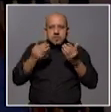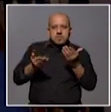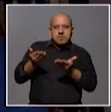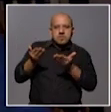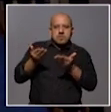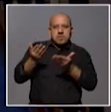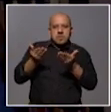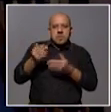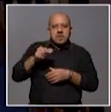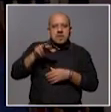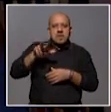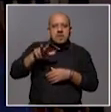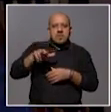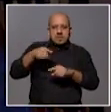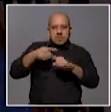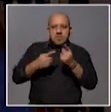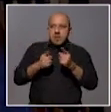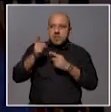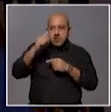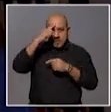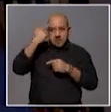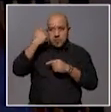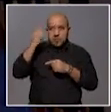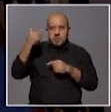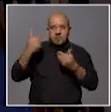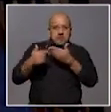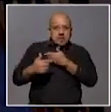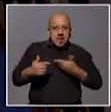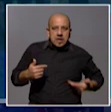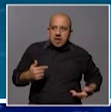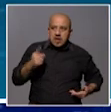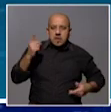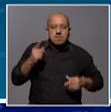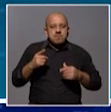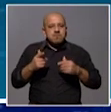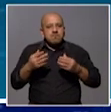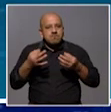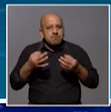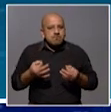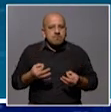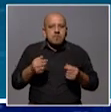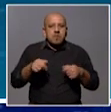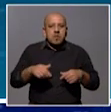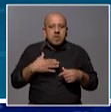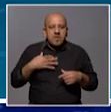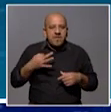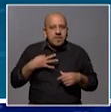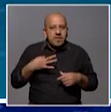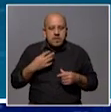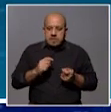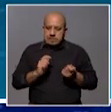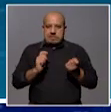estos tres meses y medio encuentra que bueno que la verdad es que nuestra vida ha cambiado ha